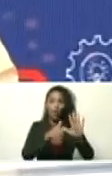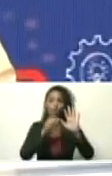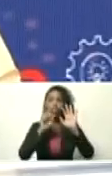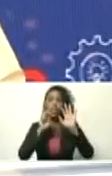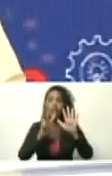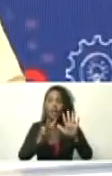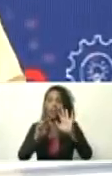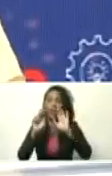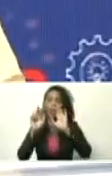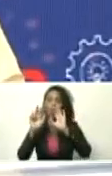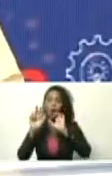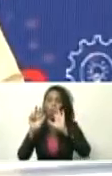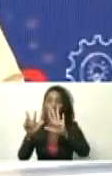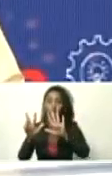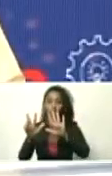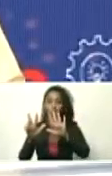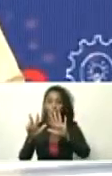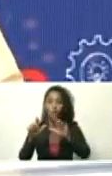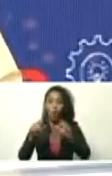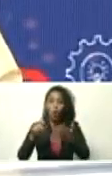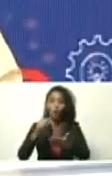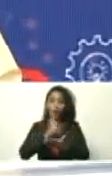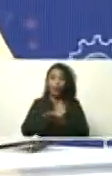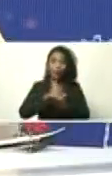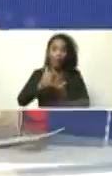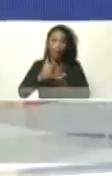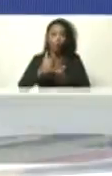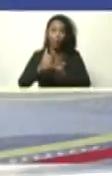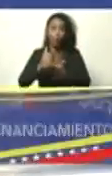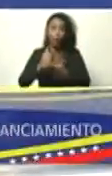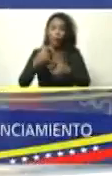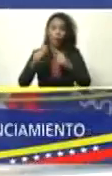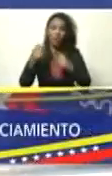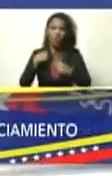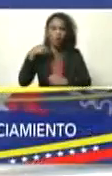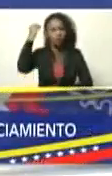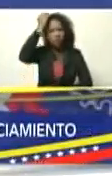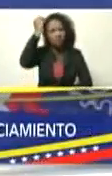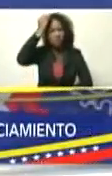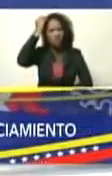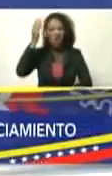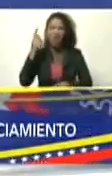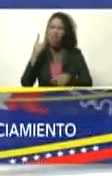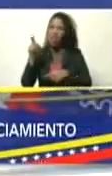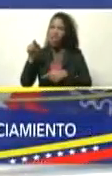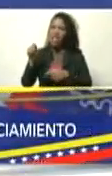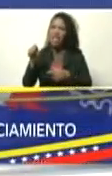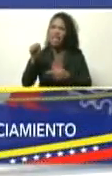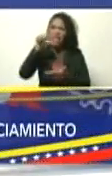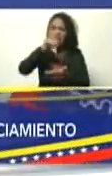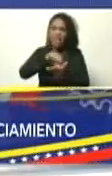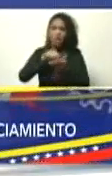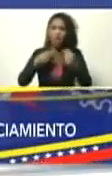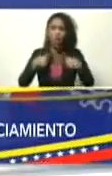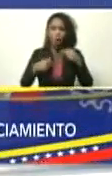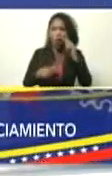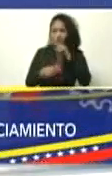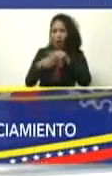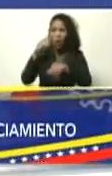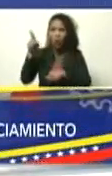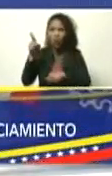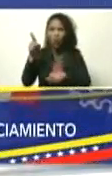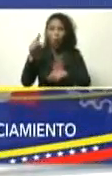678 créditos ya, financiamiento. Pero me tiene intrigado porque por aquí, por esta línea central, yo veo por aquí a alguien